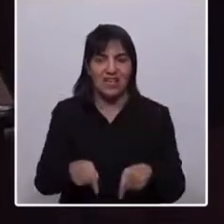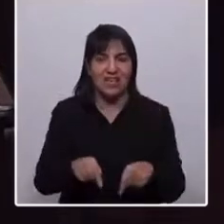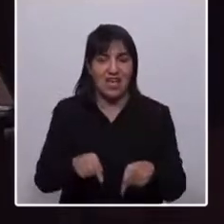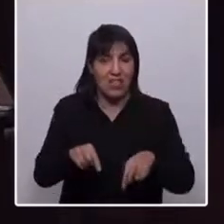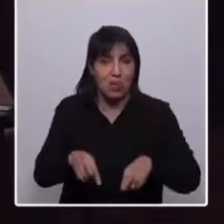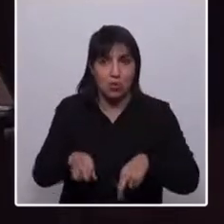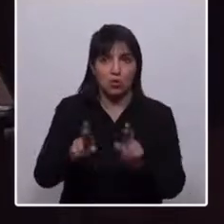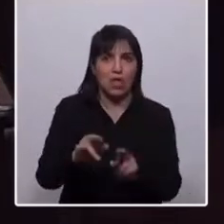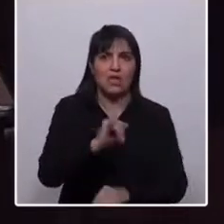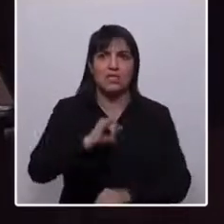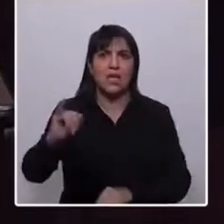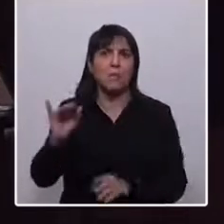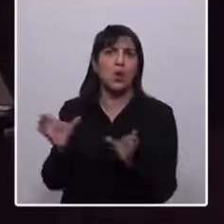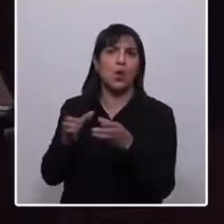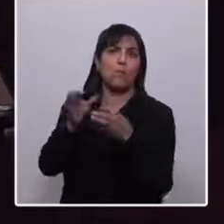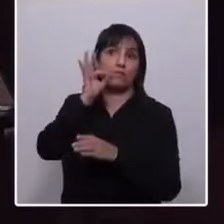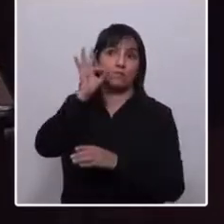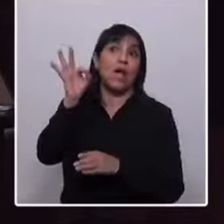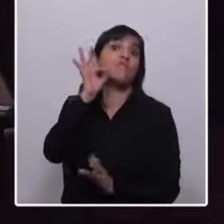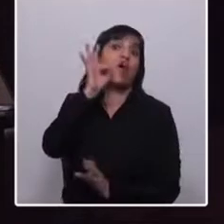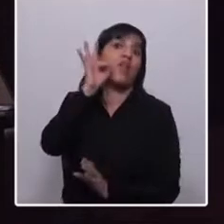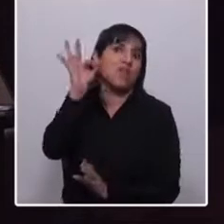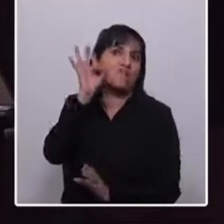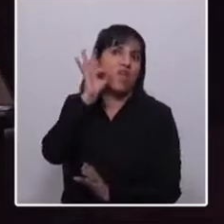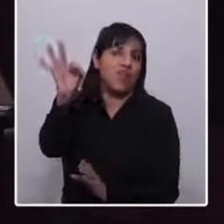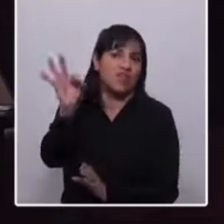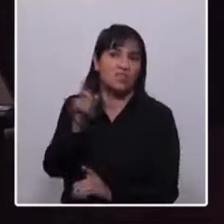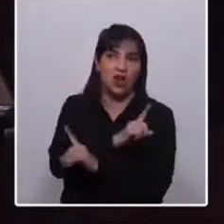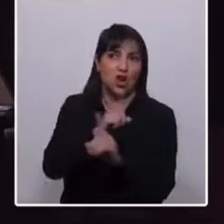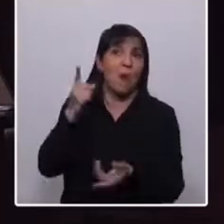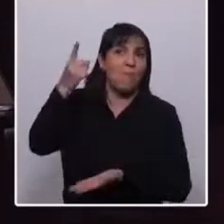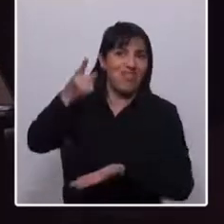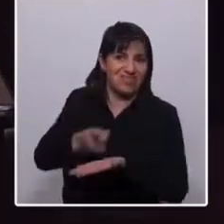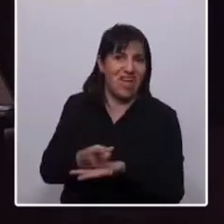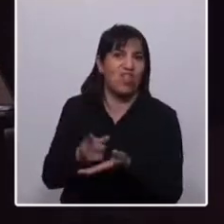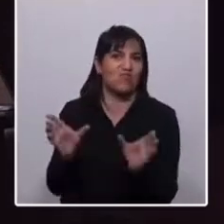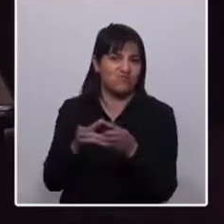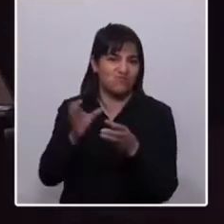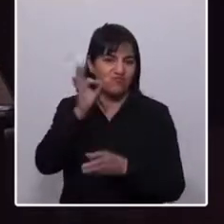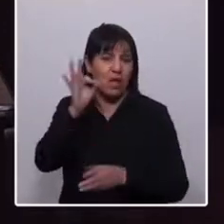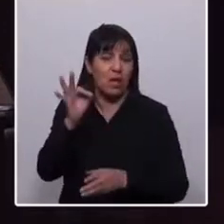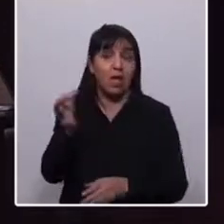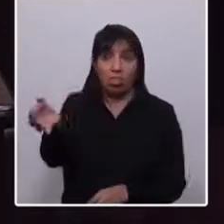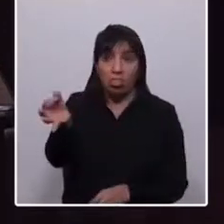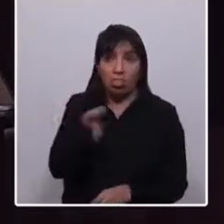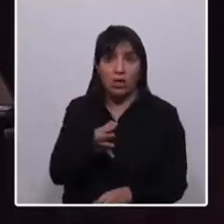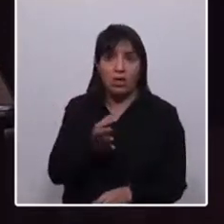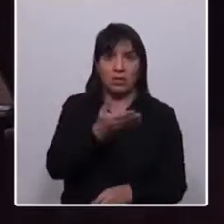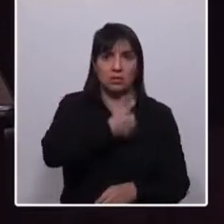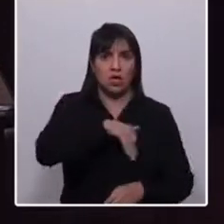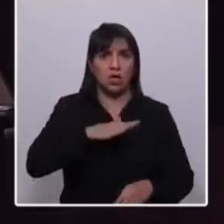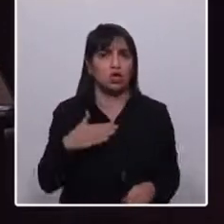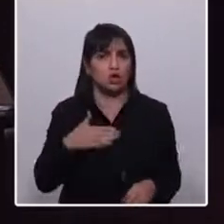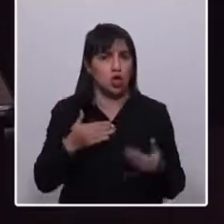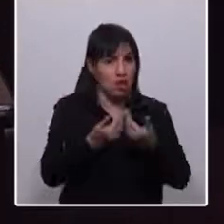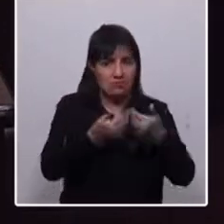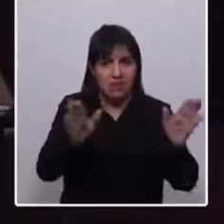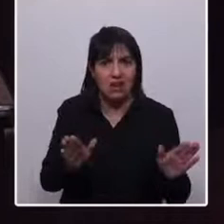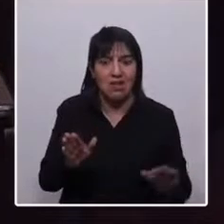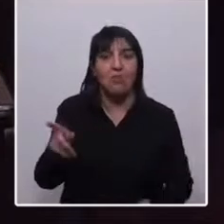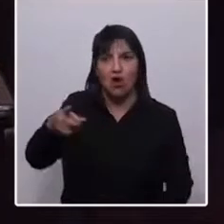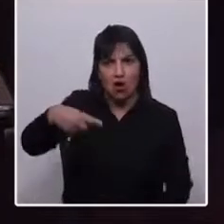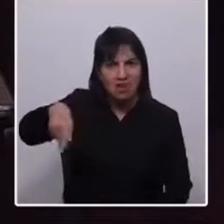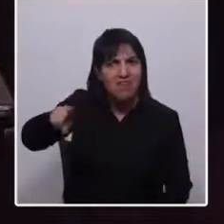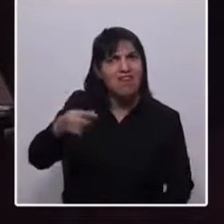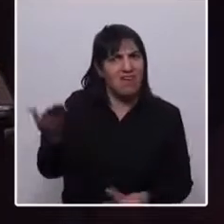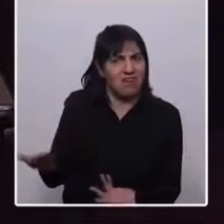siempre fueron de la élite, pero de la élite élite, no de los que son mandados de la élite. Dicen que no salimos de nuestras trincheras y ellos dicen